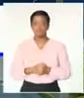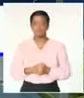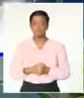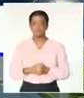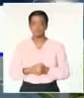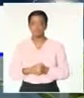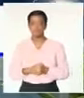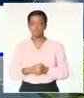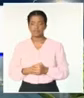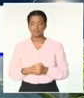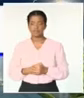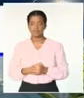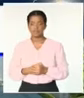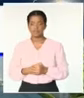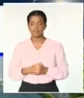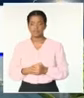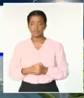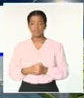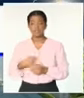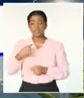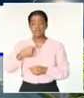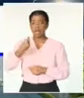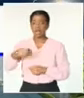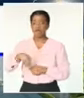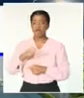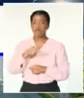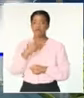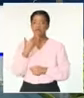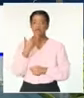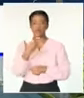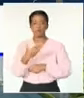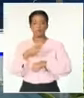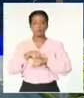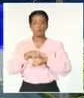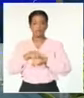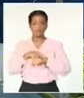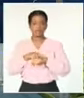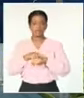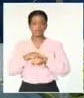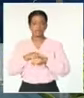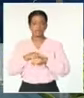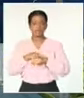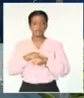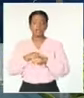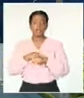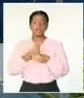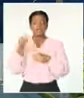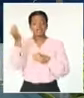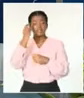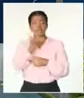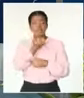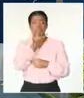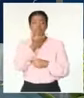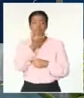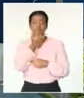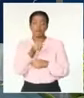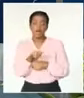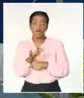de preferencia, ¿cómo es que no las aprovecho? Bueno, justamente porque tenemos dificultades en